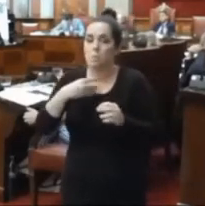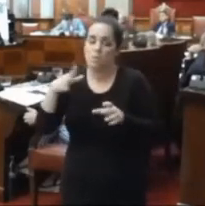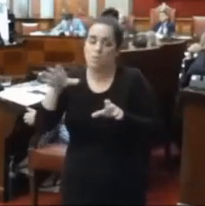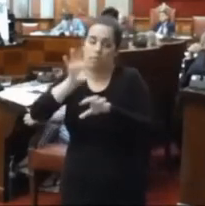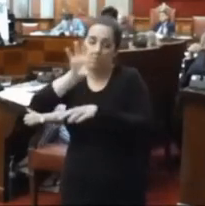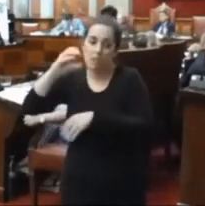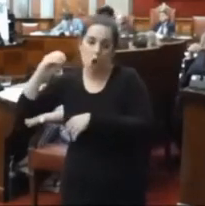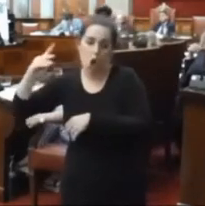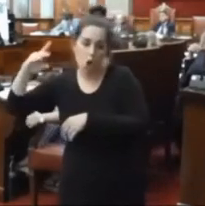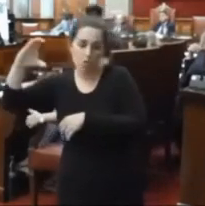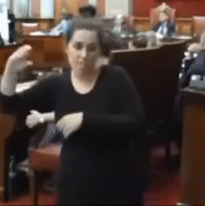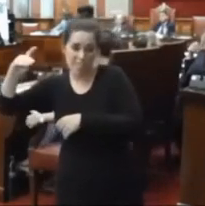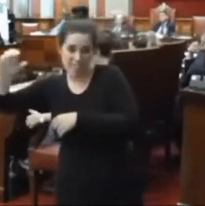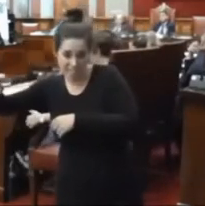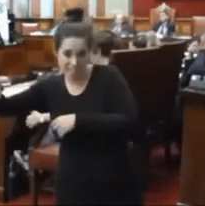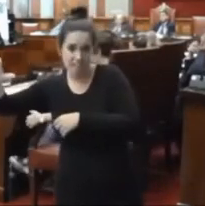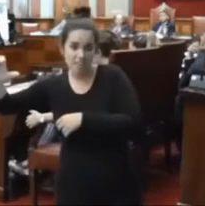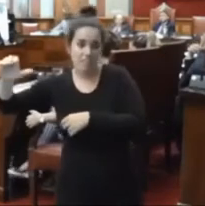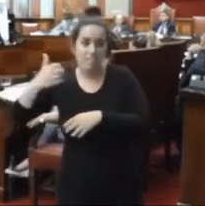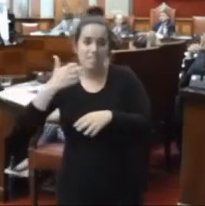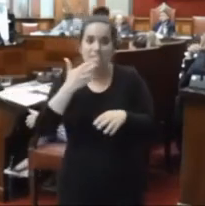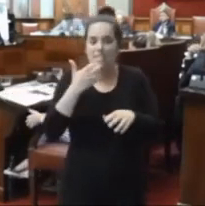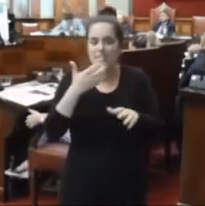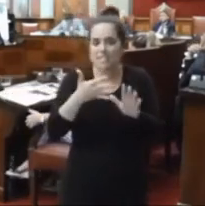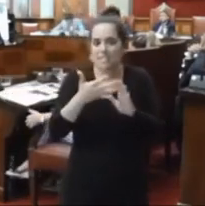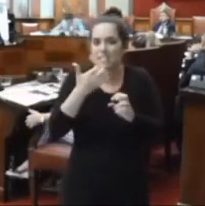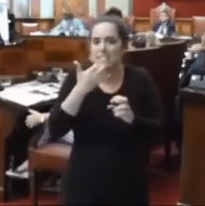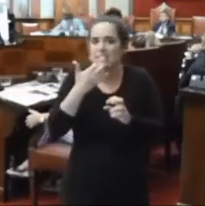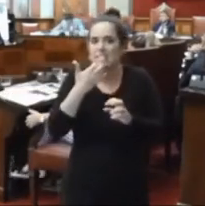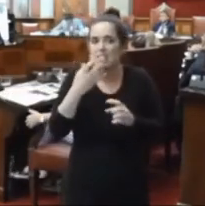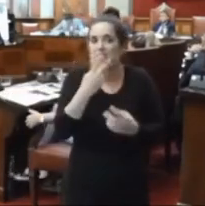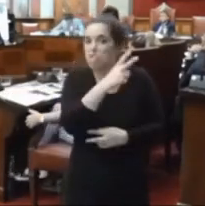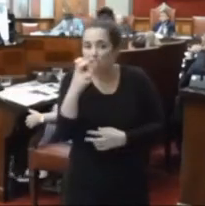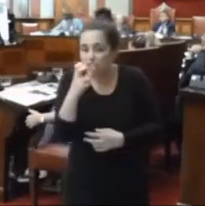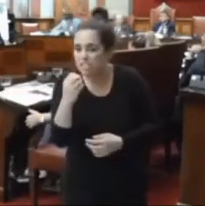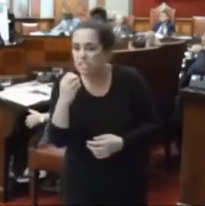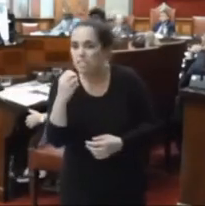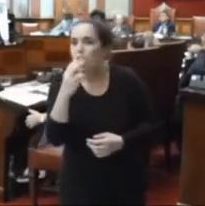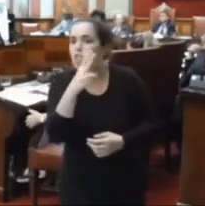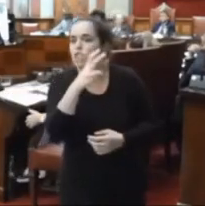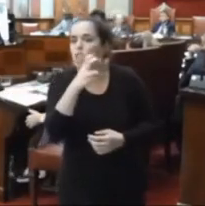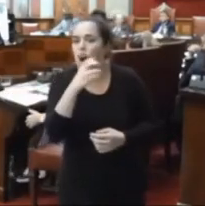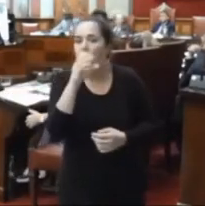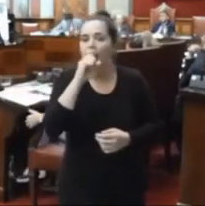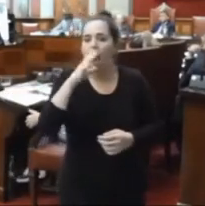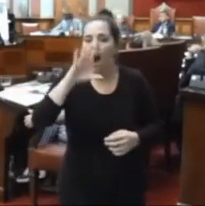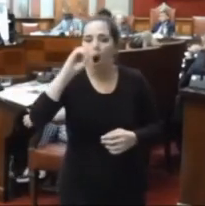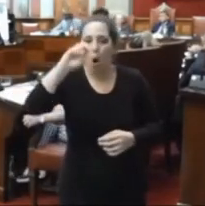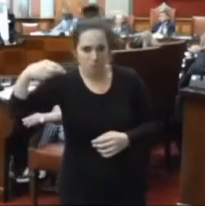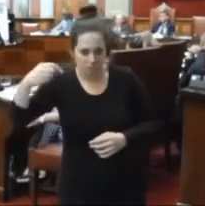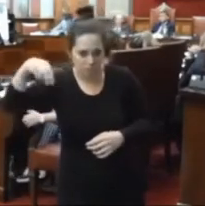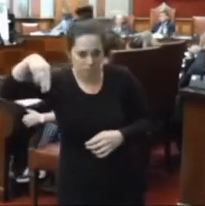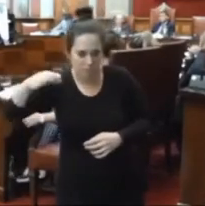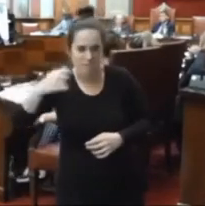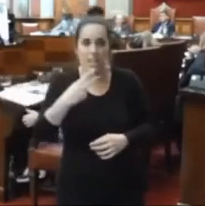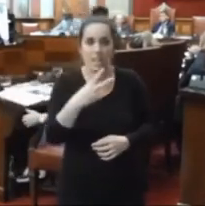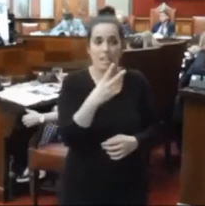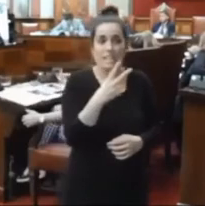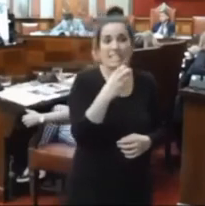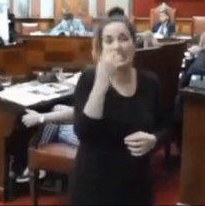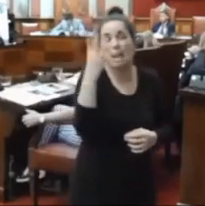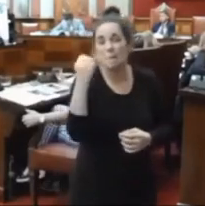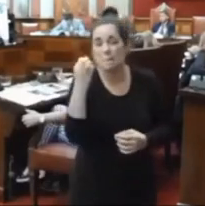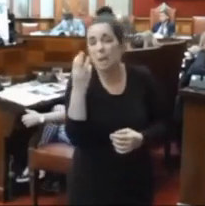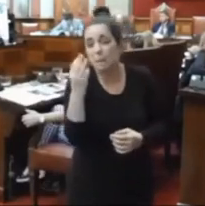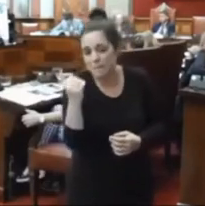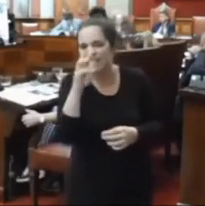recomendaciones de la Organización Mundial de la Salud, no tendríamos que tener 200, tendríamos que tener 1.300 matronas. Como